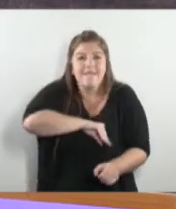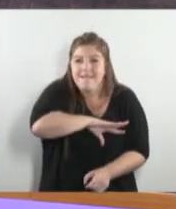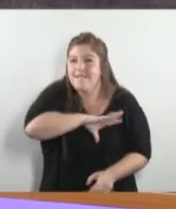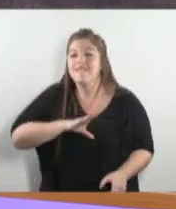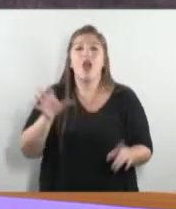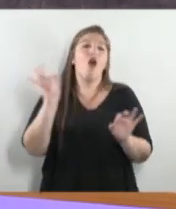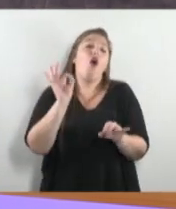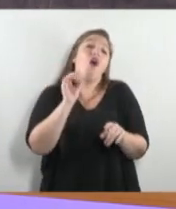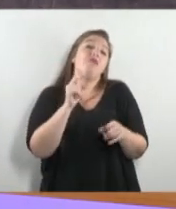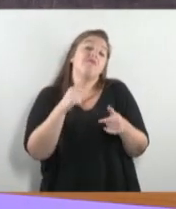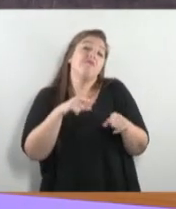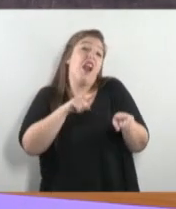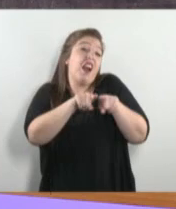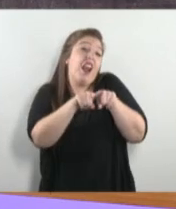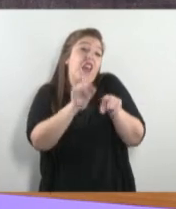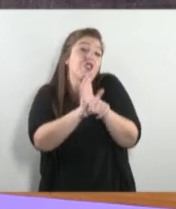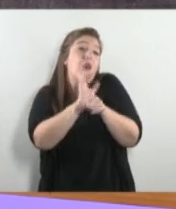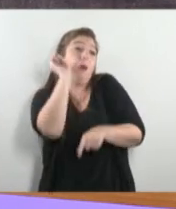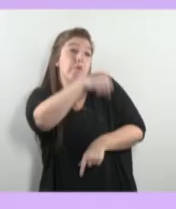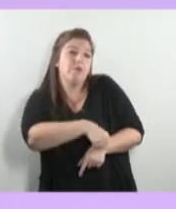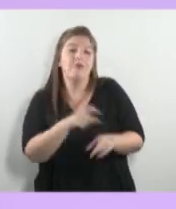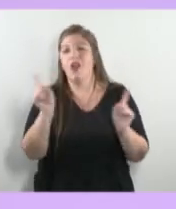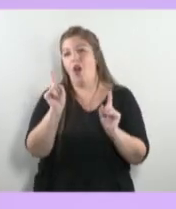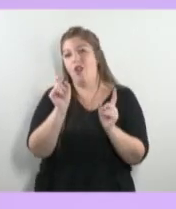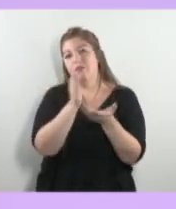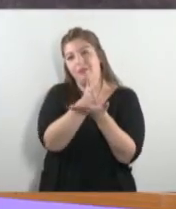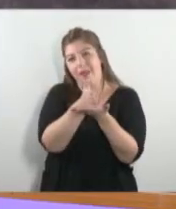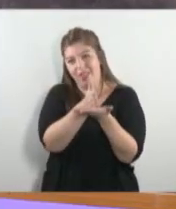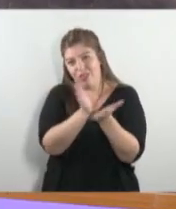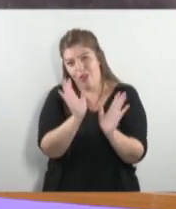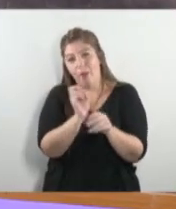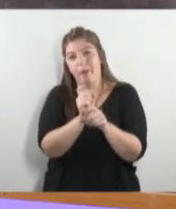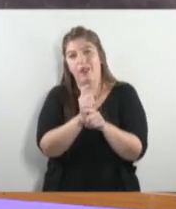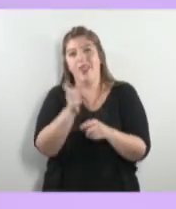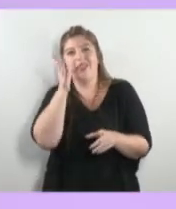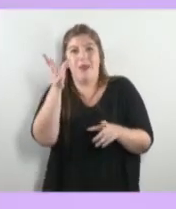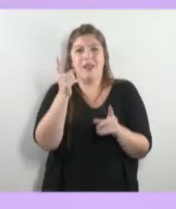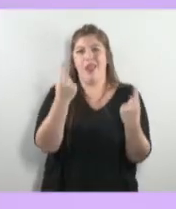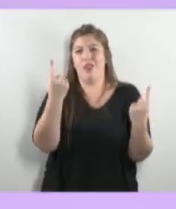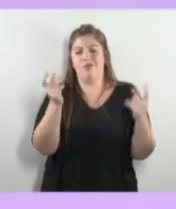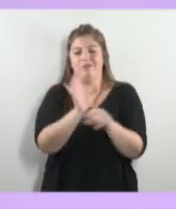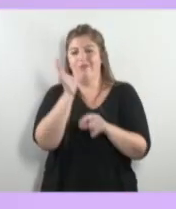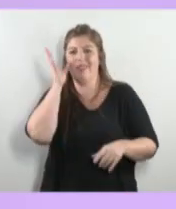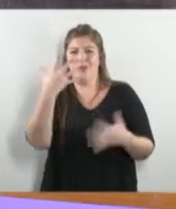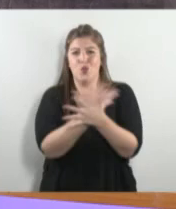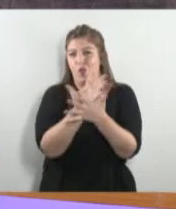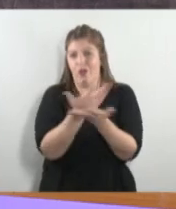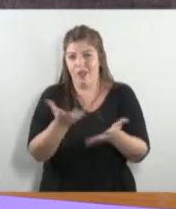una relación afectiva de indiferencia? Punto medio, porque punto los dos medio. Extremos... Nos llevan a un sufrir. Mal camino, nos total. Hacen